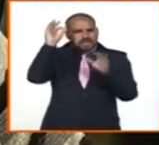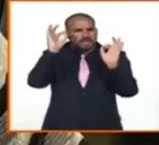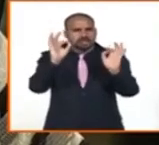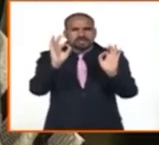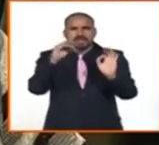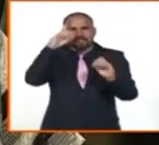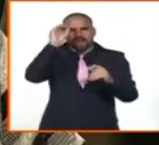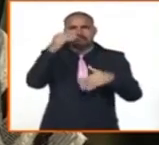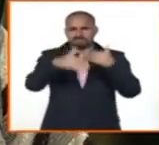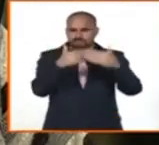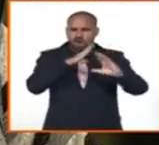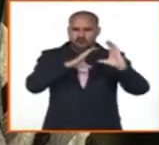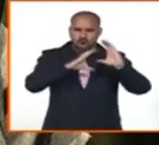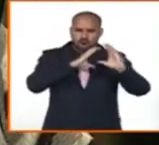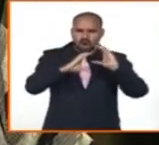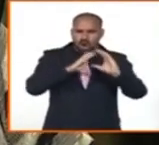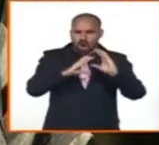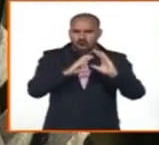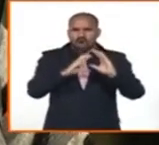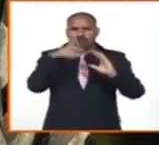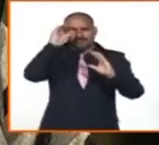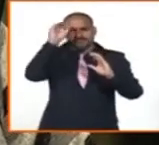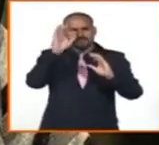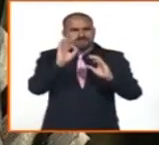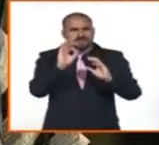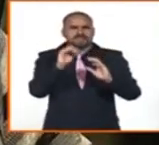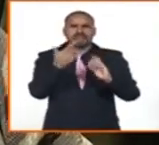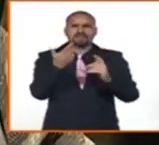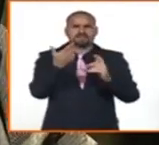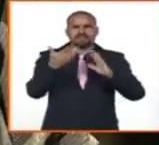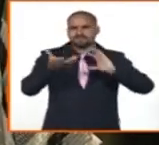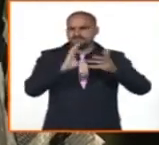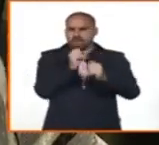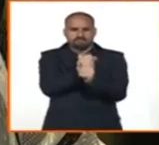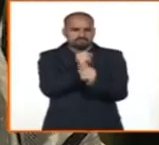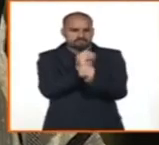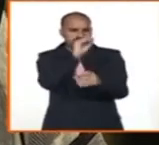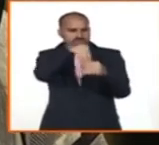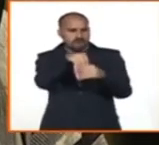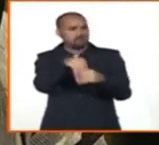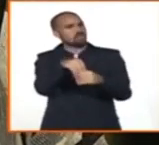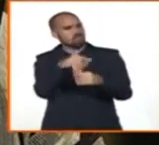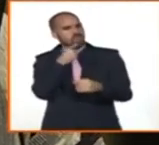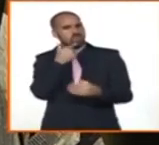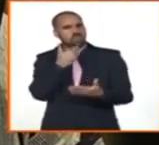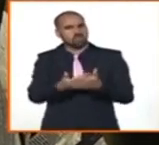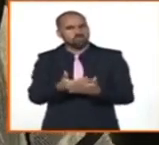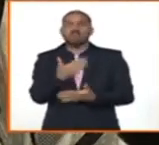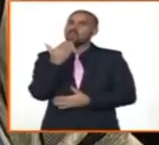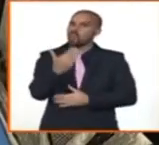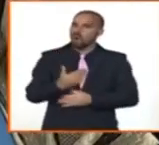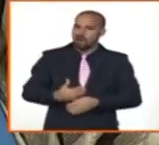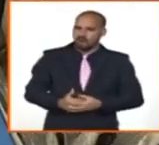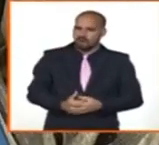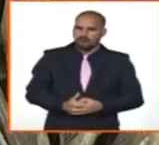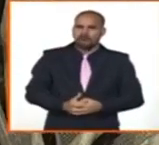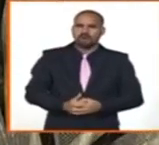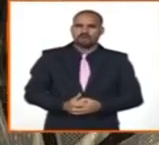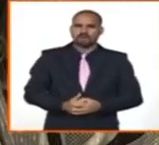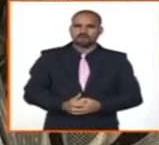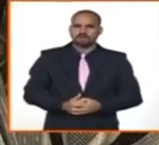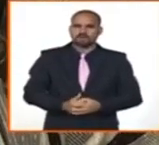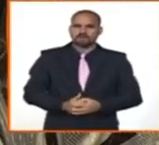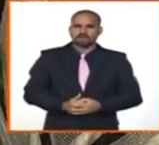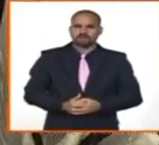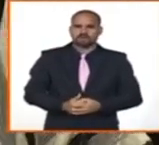de comunicación y de disputa de sentido y de subjetivación. Entonces, creo que lo que emerge de lo que